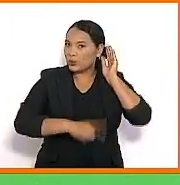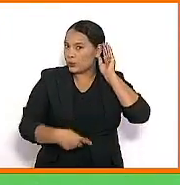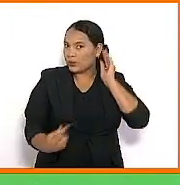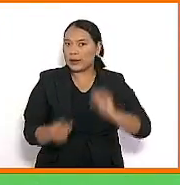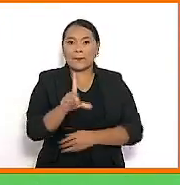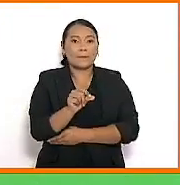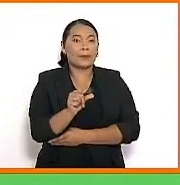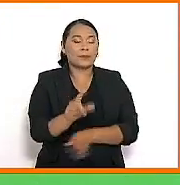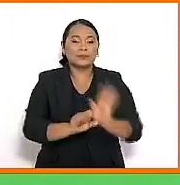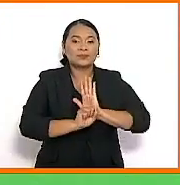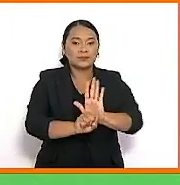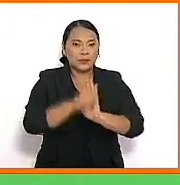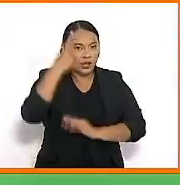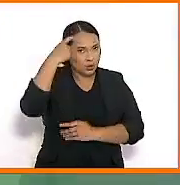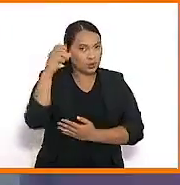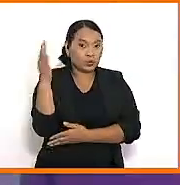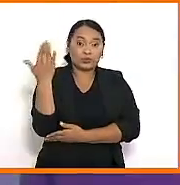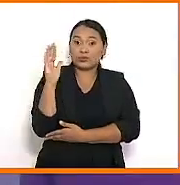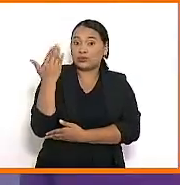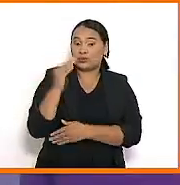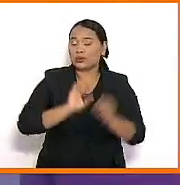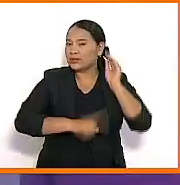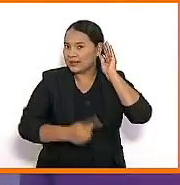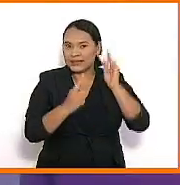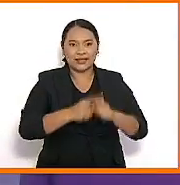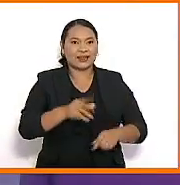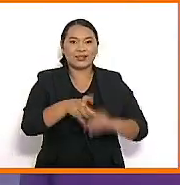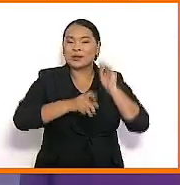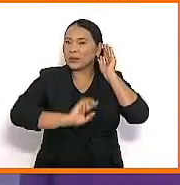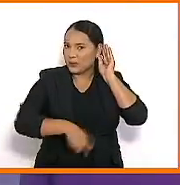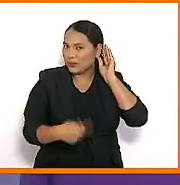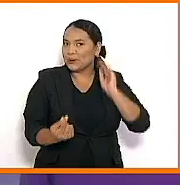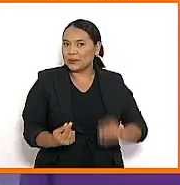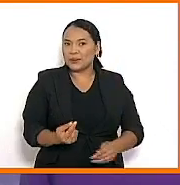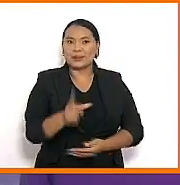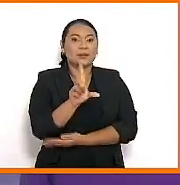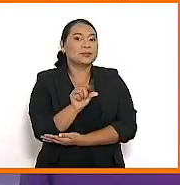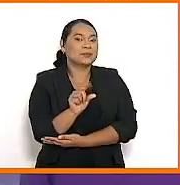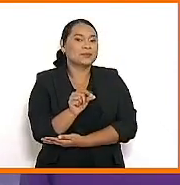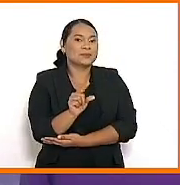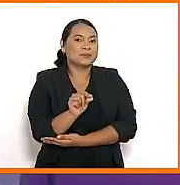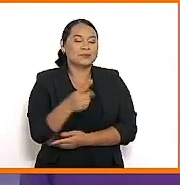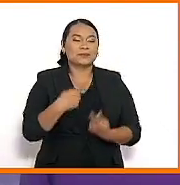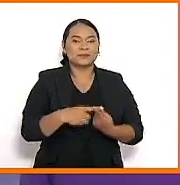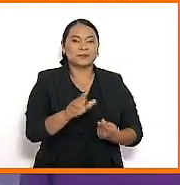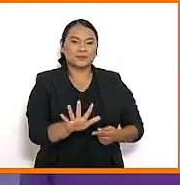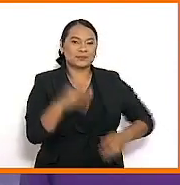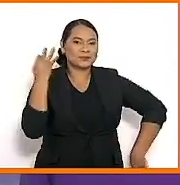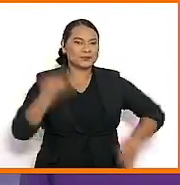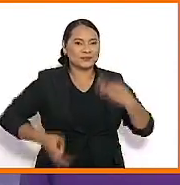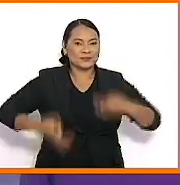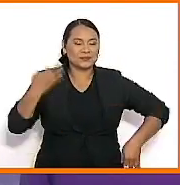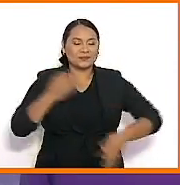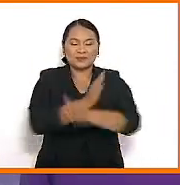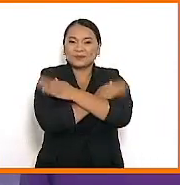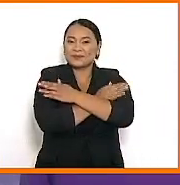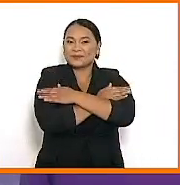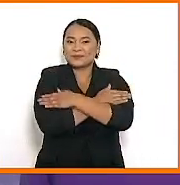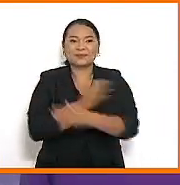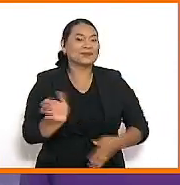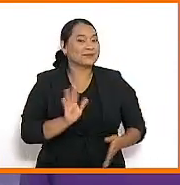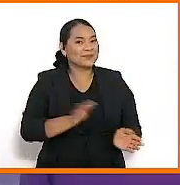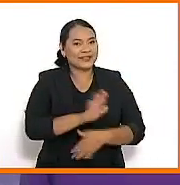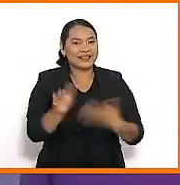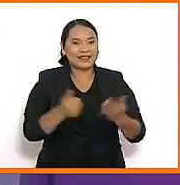con su símbolo de sueños espejo. Para multi X 2X y para más 1, 20 más 5. Felicidades, nos